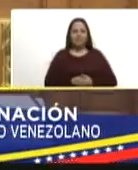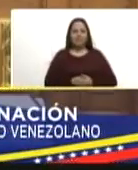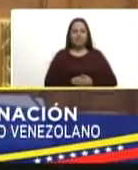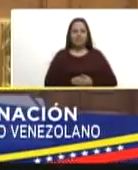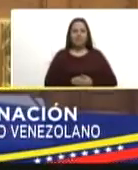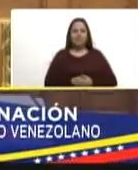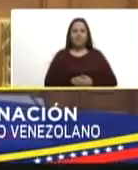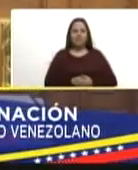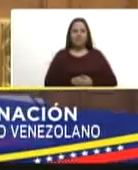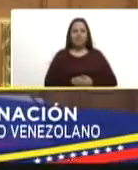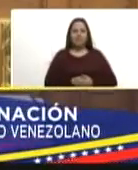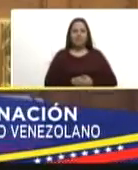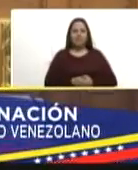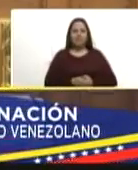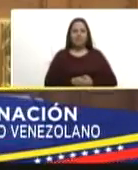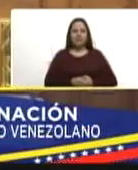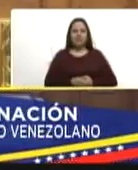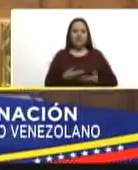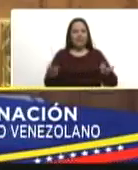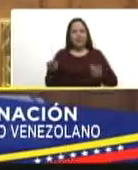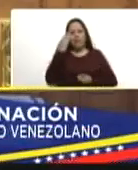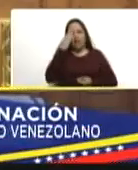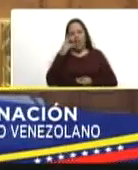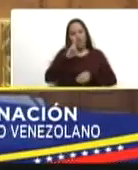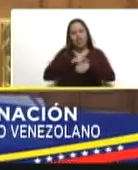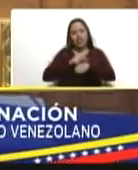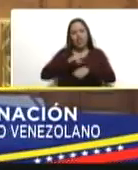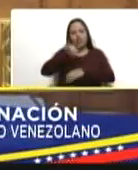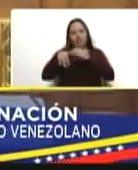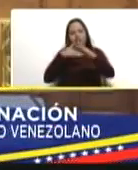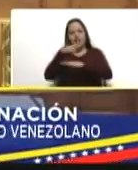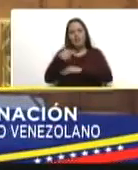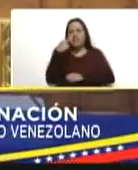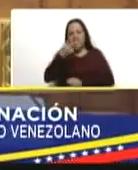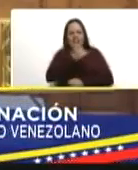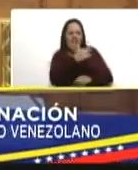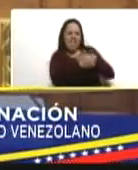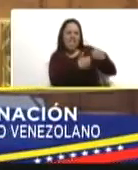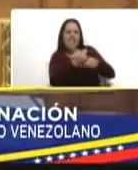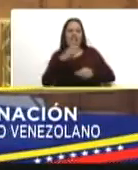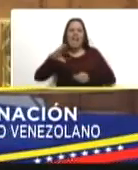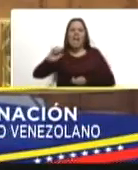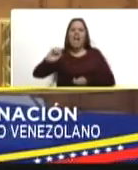nada Qué piratería vale doctor Rodríguez me dice no temos unos cachitos